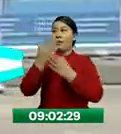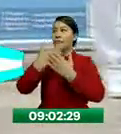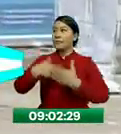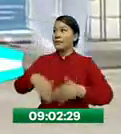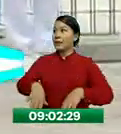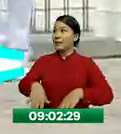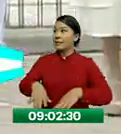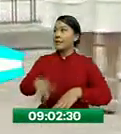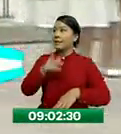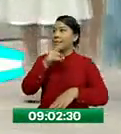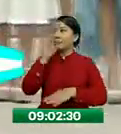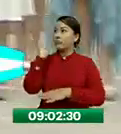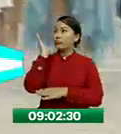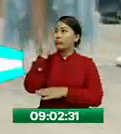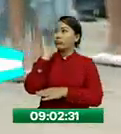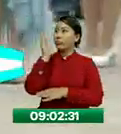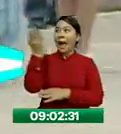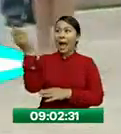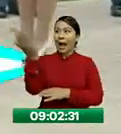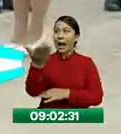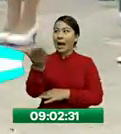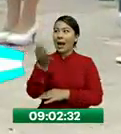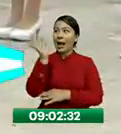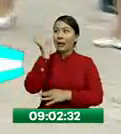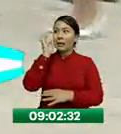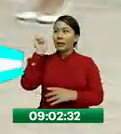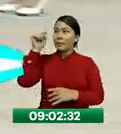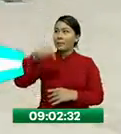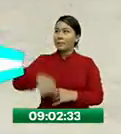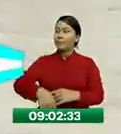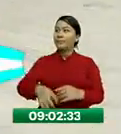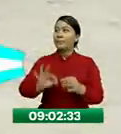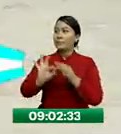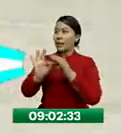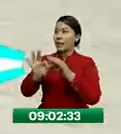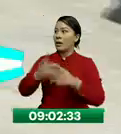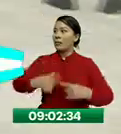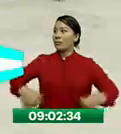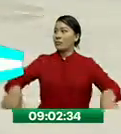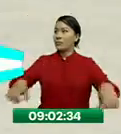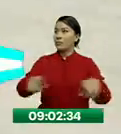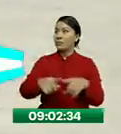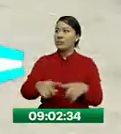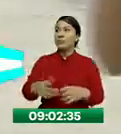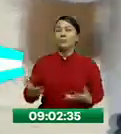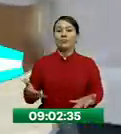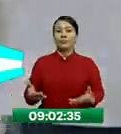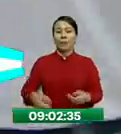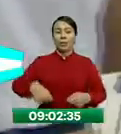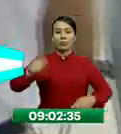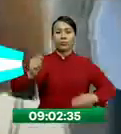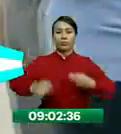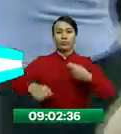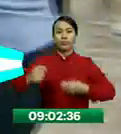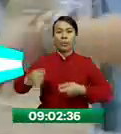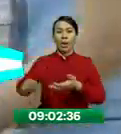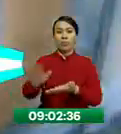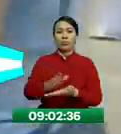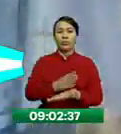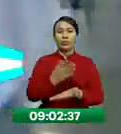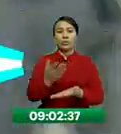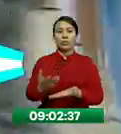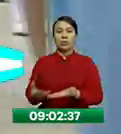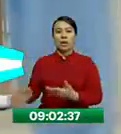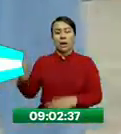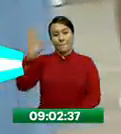cívico que iniciará en pocos instantes, es decir, en el hemiciclo La Rotonda, donde estará la banda musical de la Policía